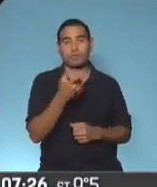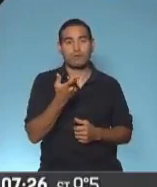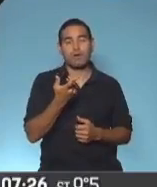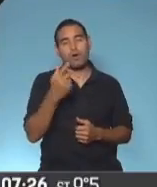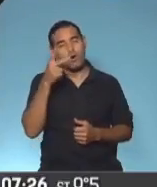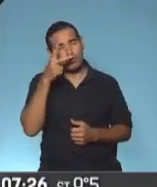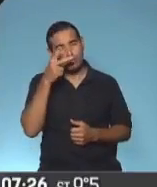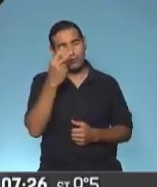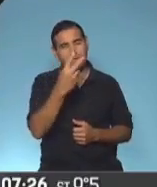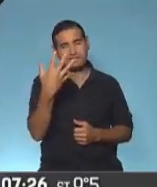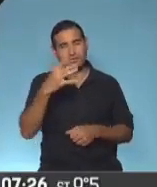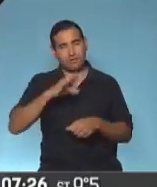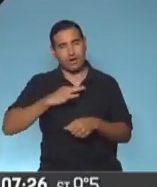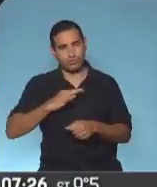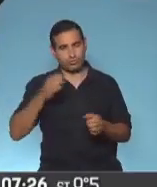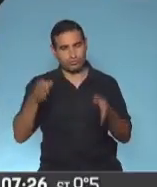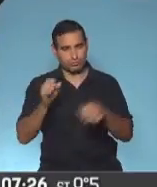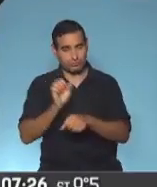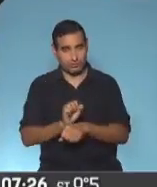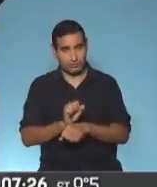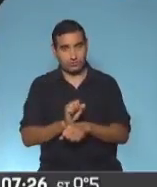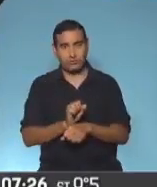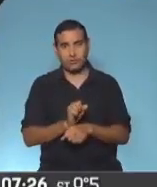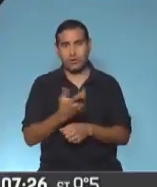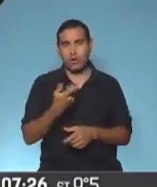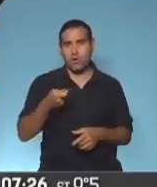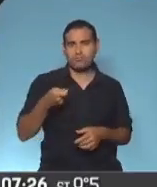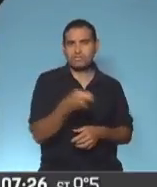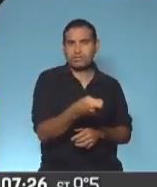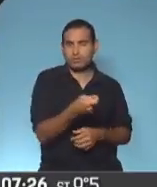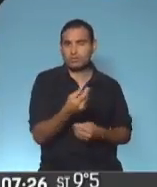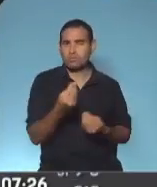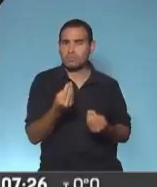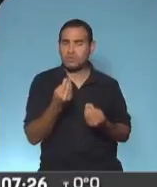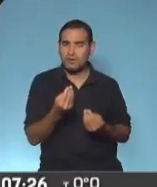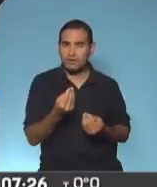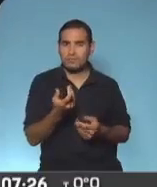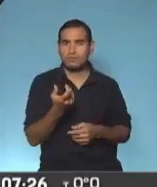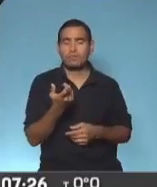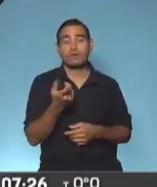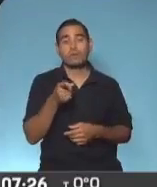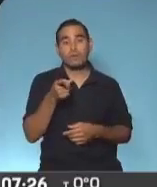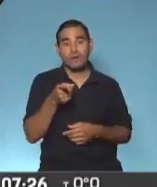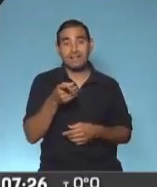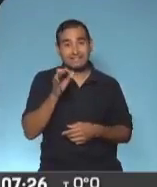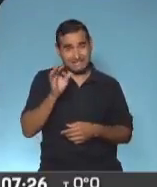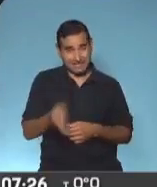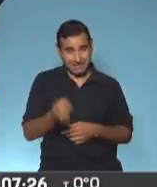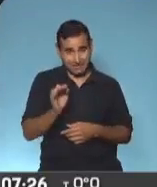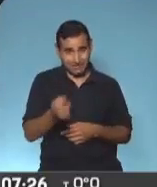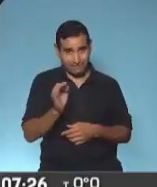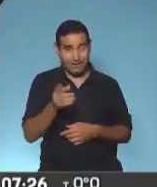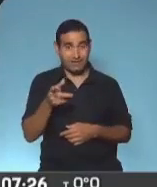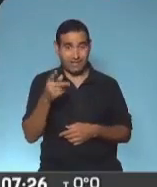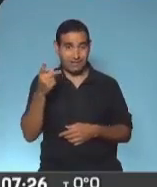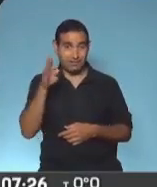8 a 25 años de prisión, pena en expectativa. ¿Por qué homicidio simple por dolo eventual? Porque sabiendo que había vuelto